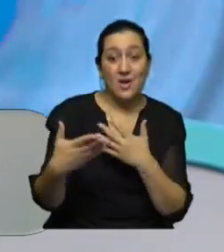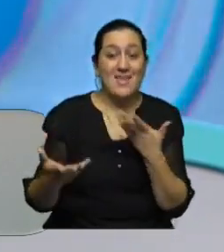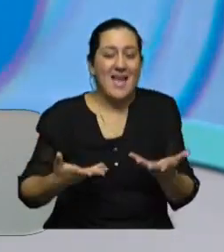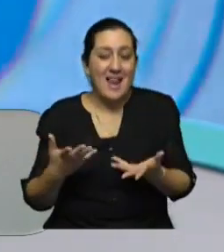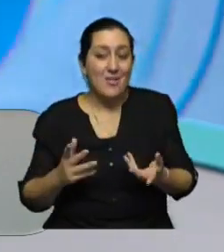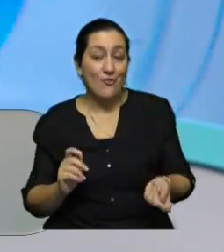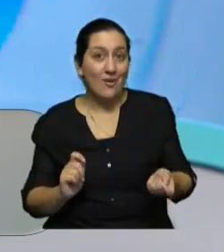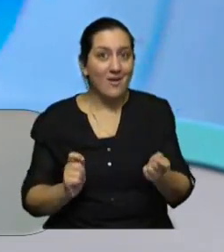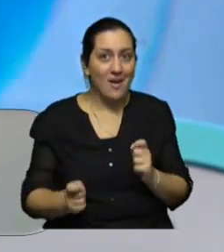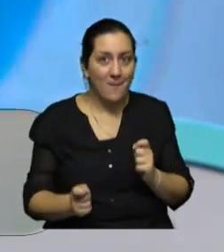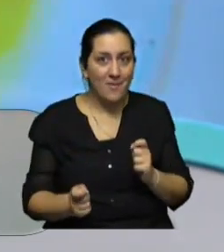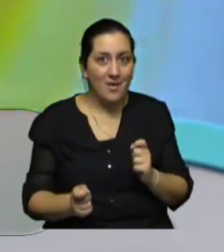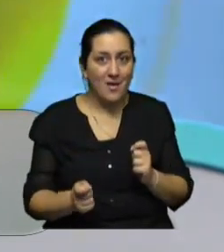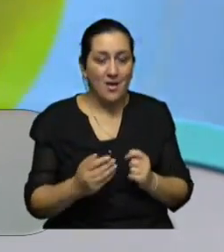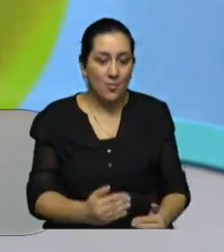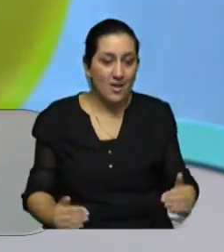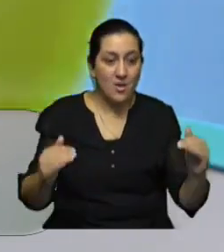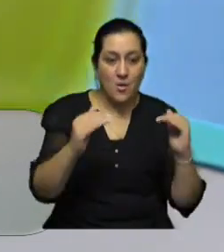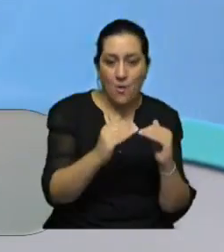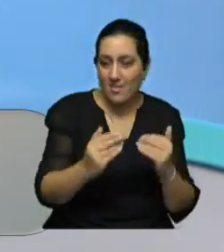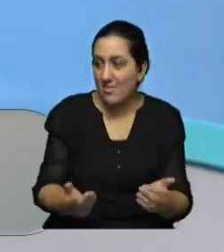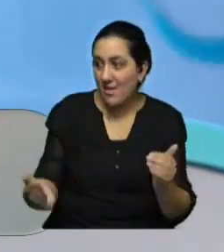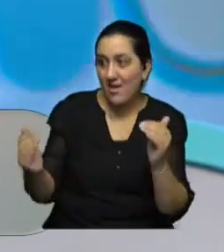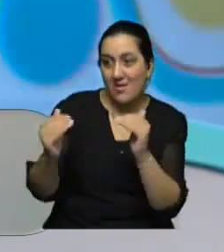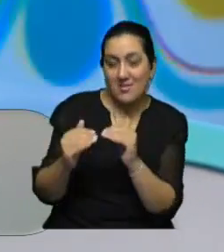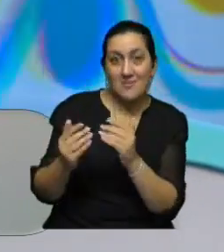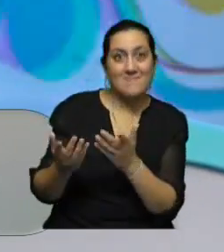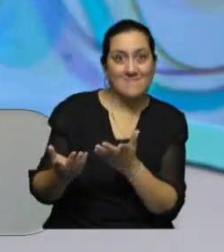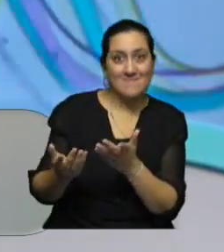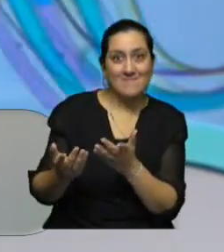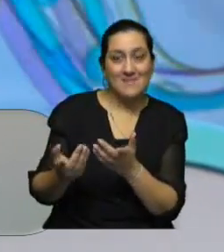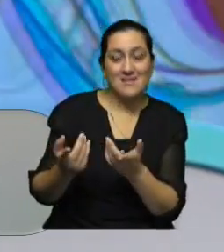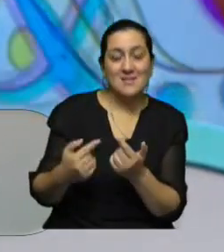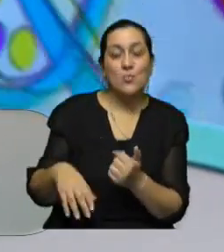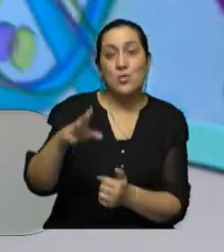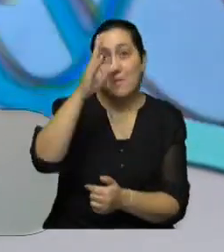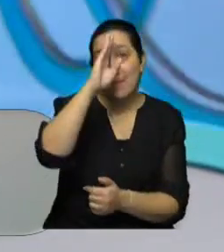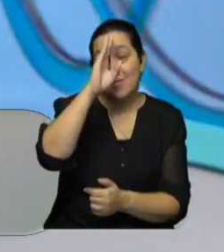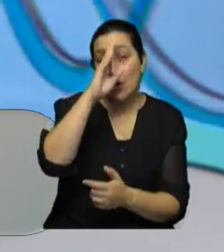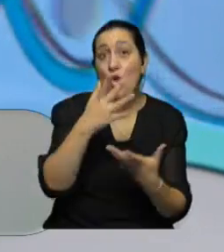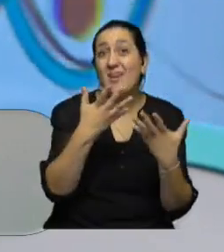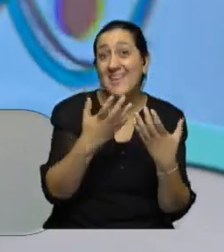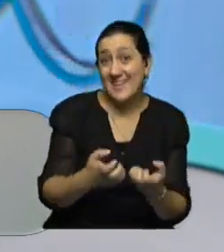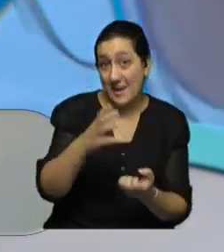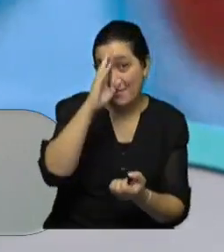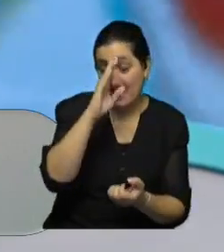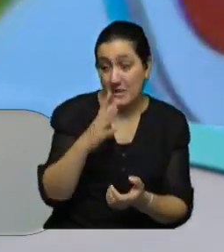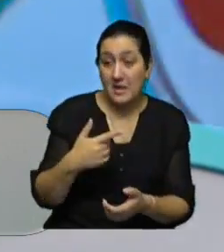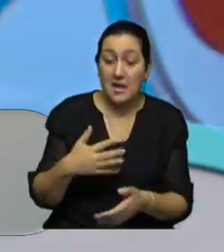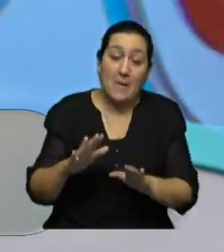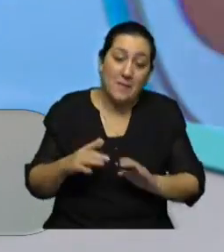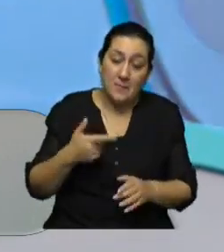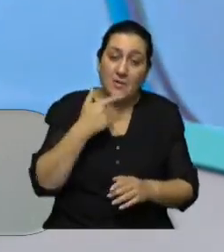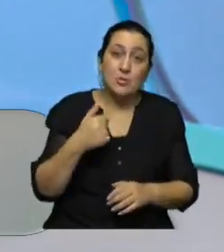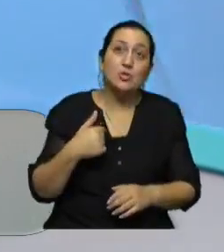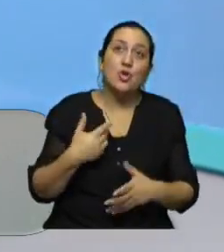que hay una igualdad, una equidad, y que uno tiene que aprender lo que quiere aprender, pero capaz con otro. Yo quiero porque quiero estar en